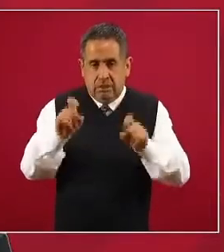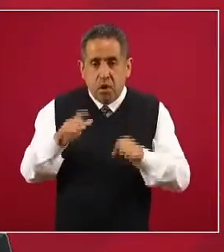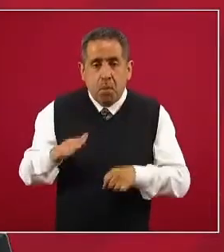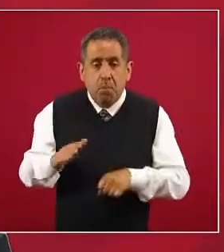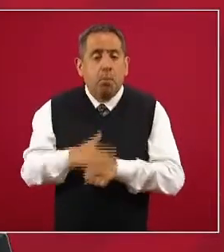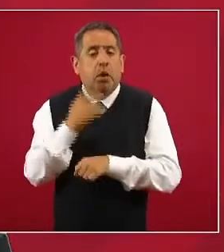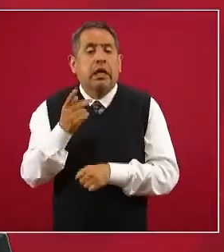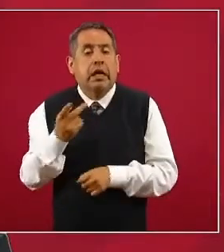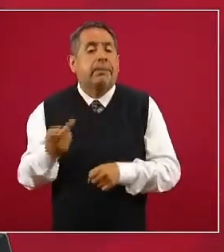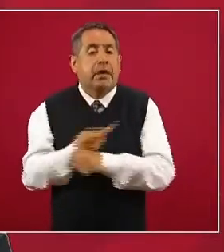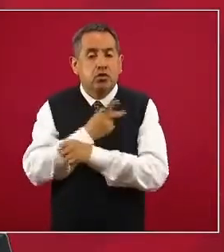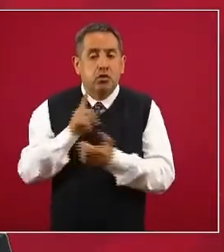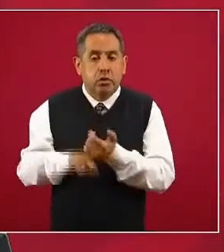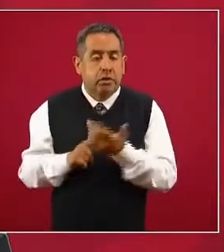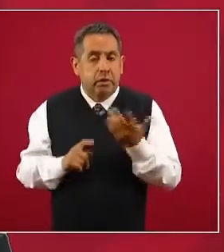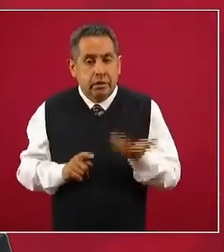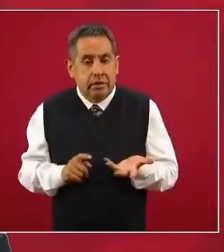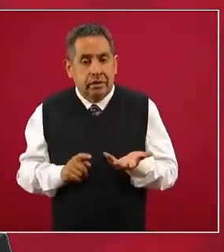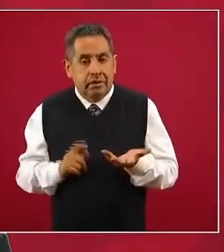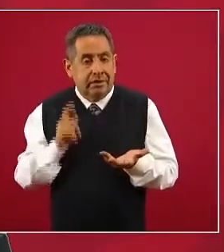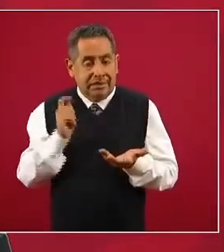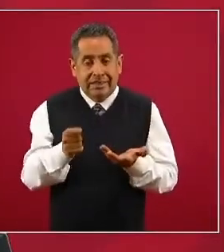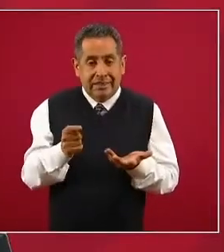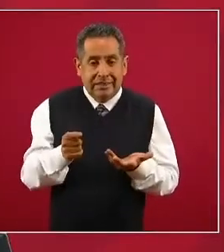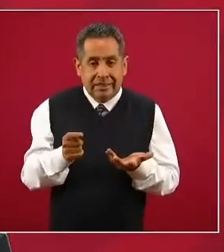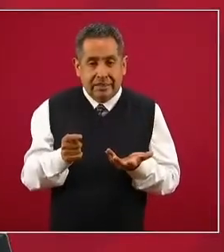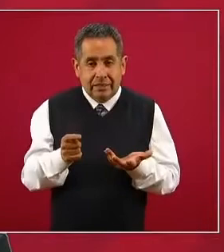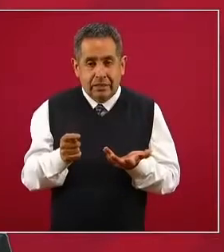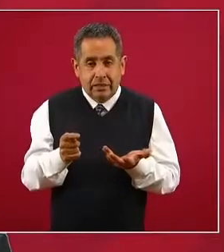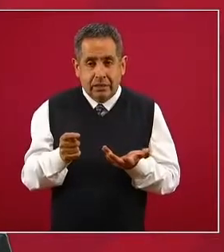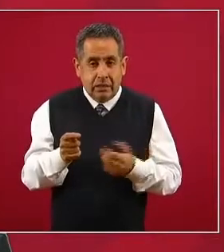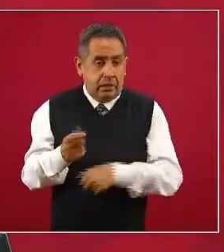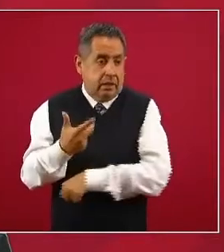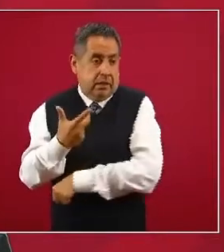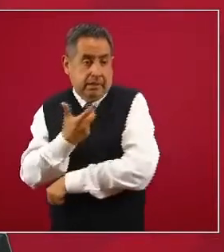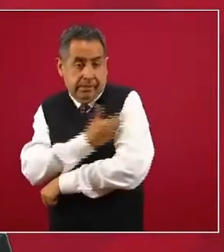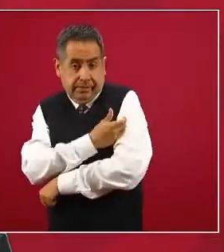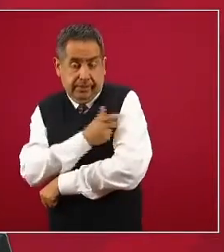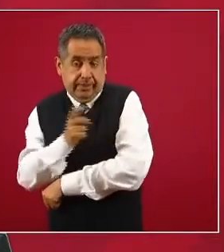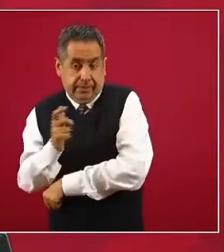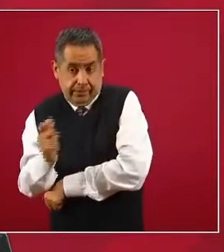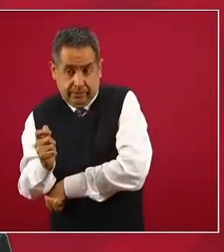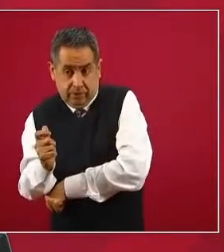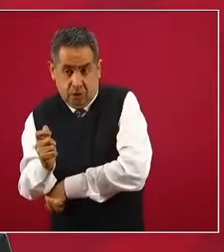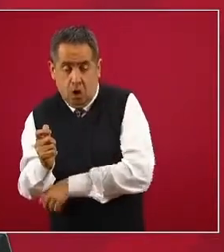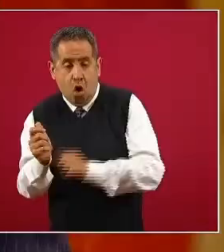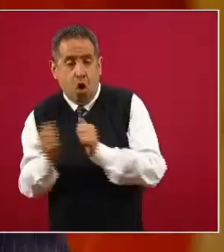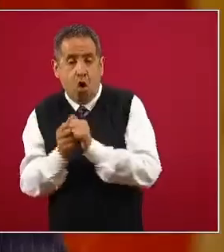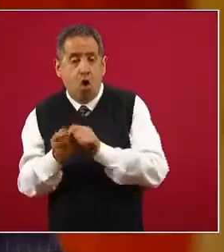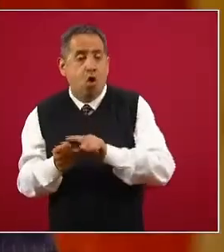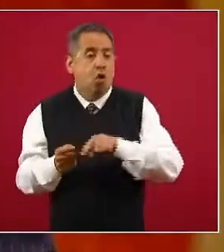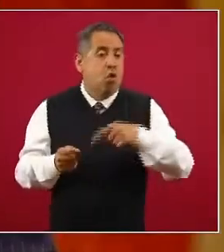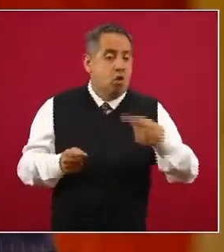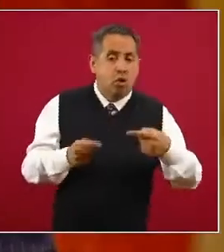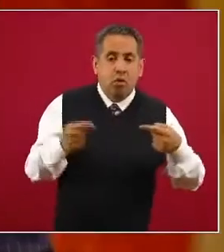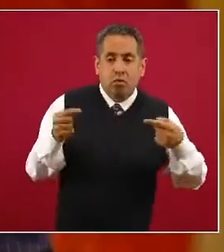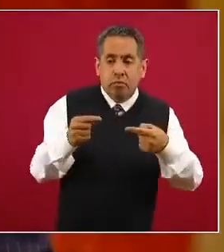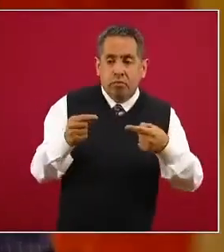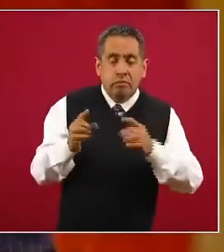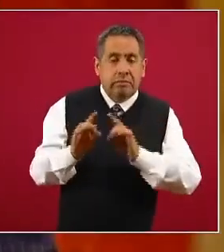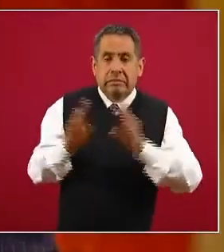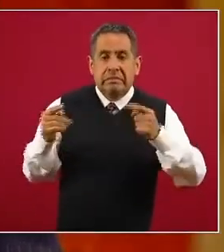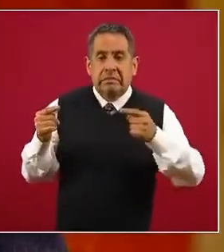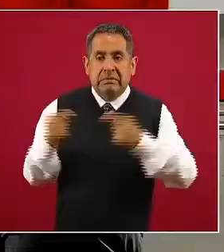existe asociación entre haber sido inyectado con la vacuna y la reacción adversa que haya